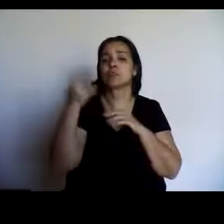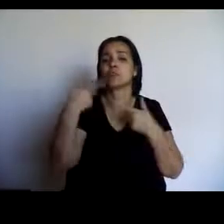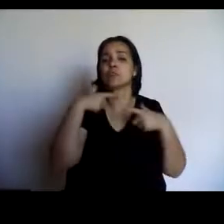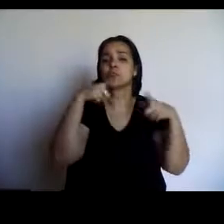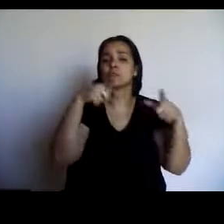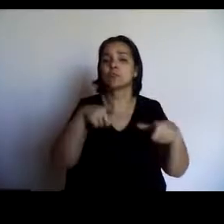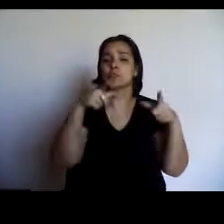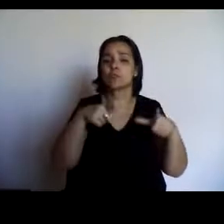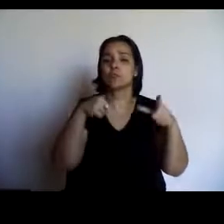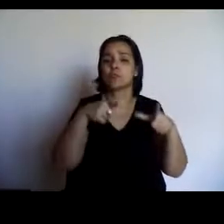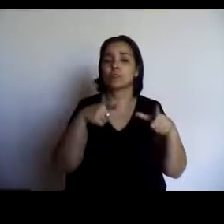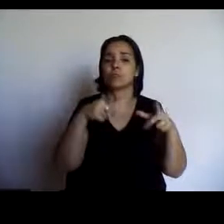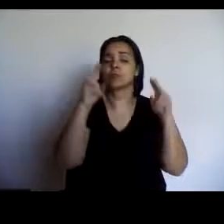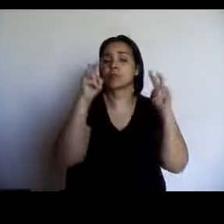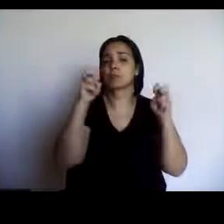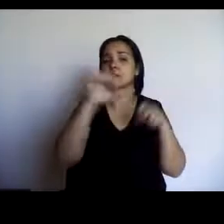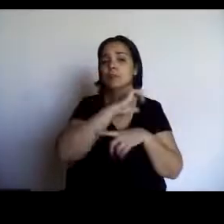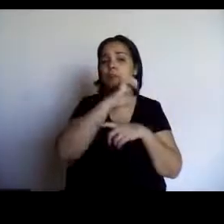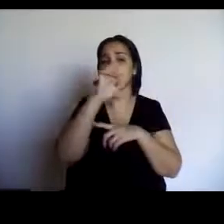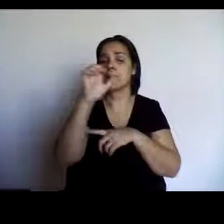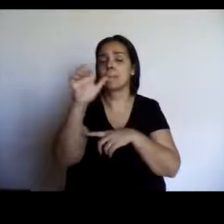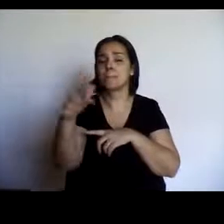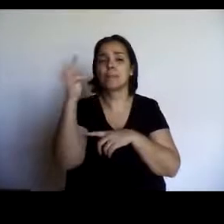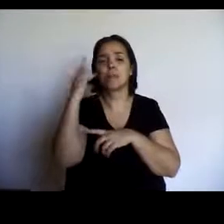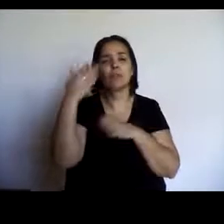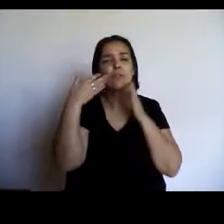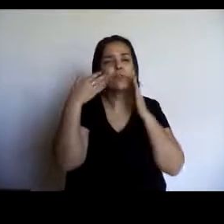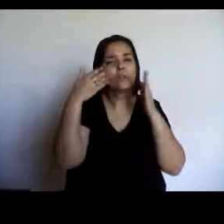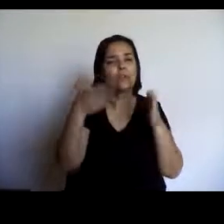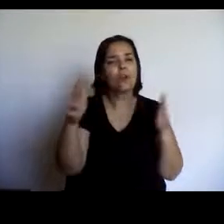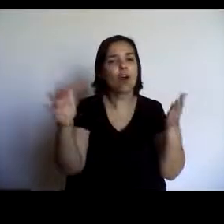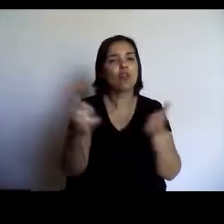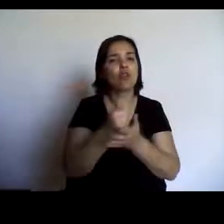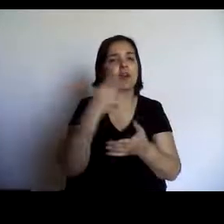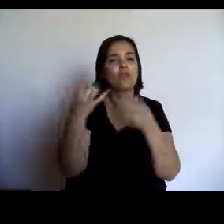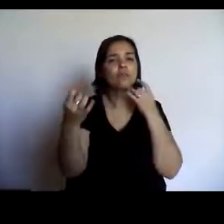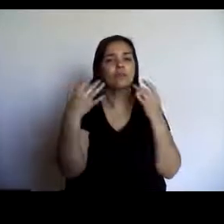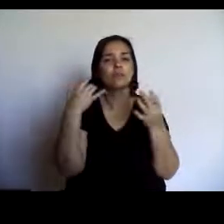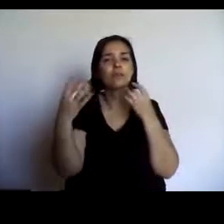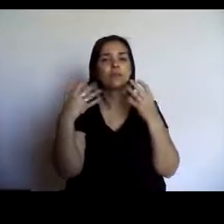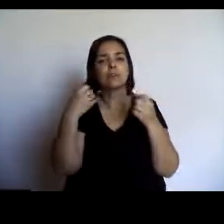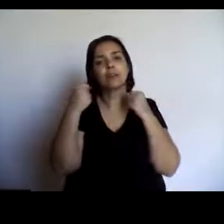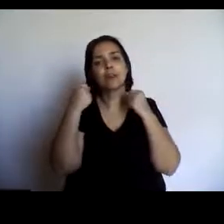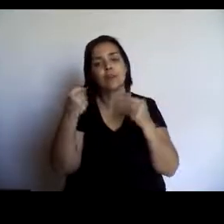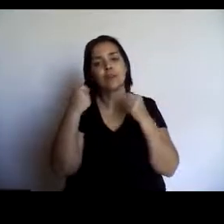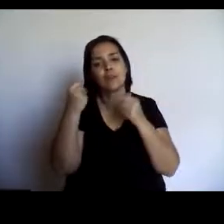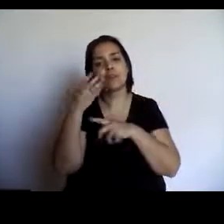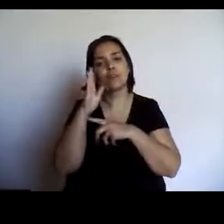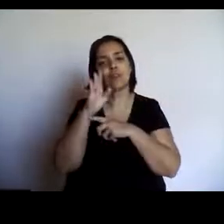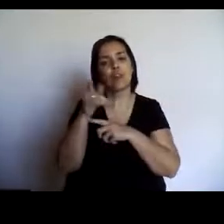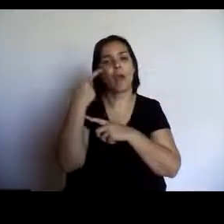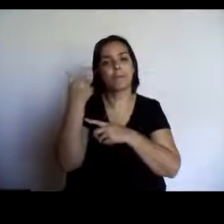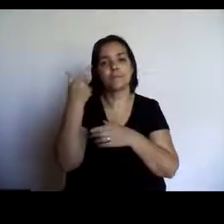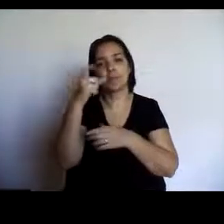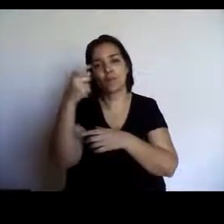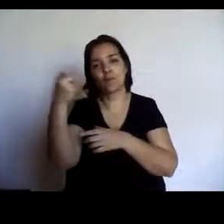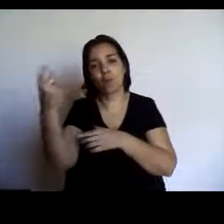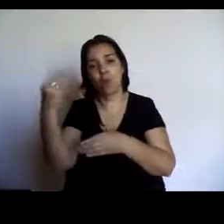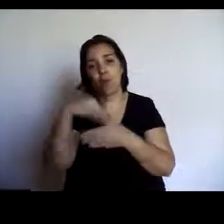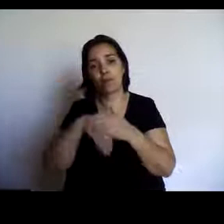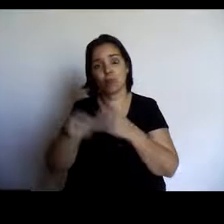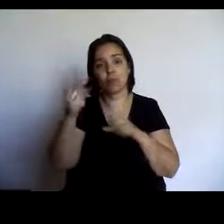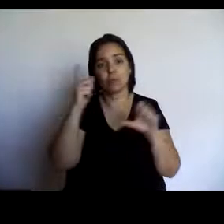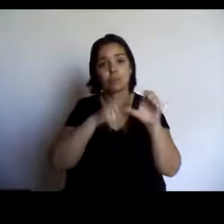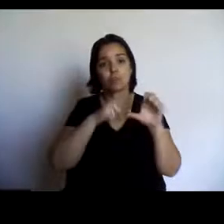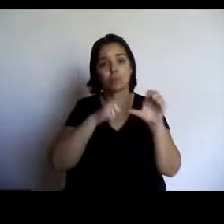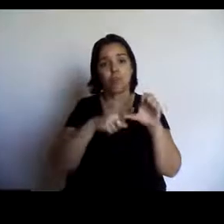Asuntos Europeos de la FEMPES, enfocando toda nuestra actividad para reforzar la presencia de los municipios de la región en el